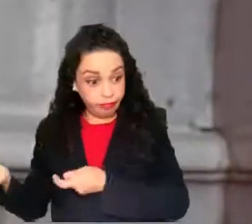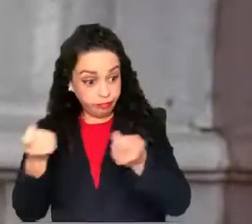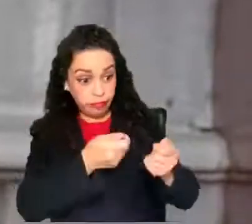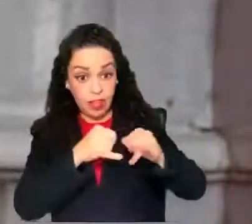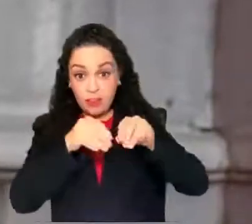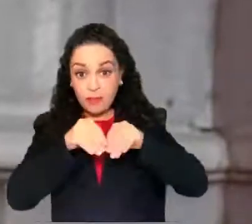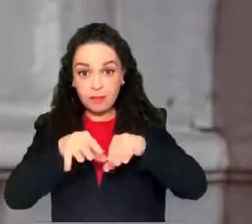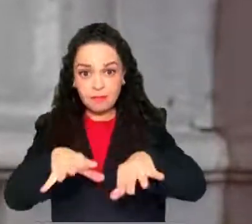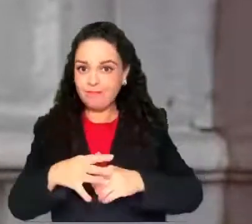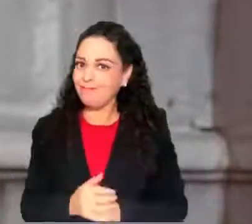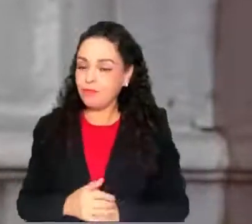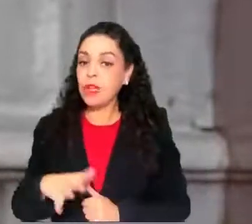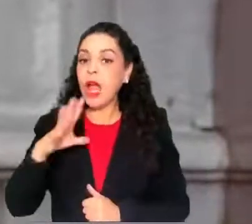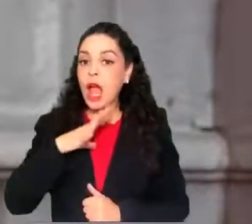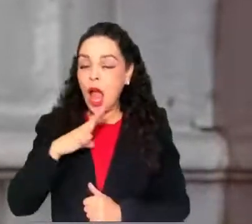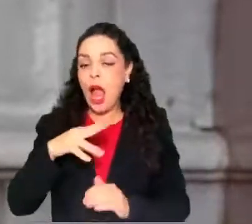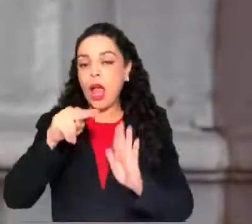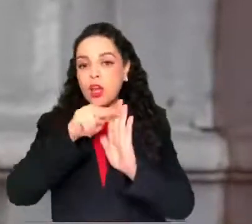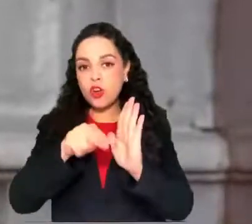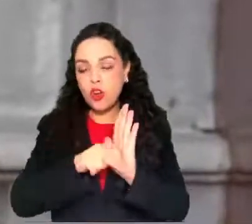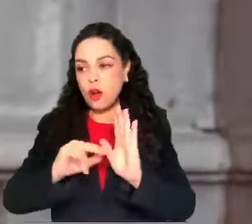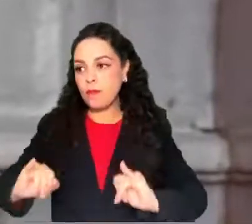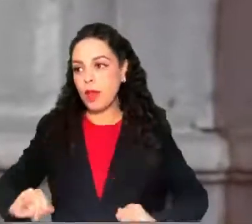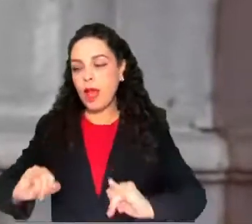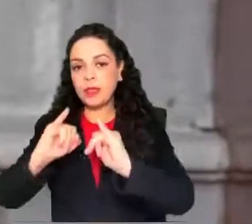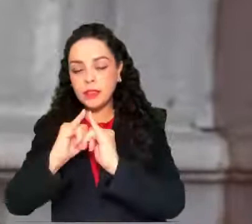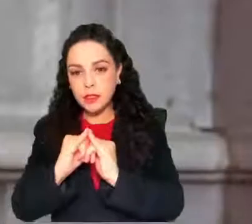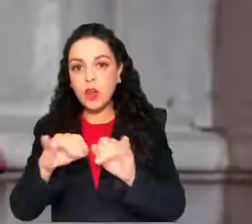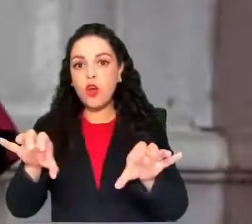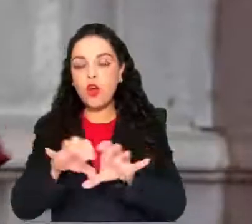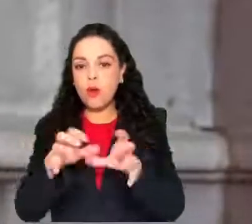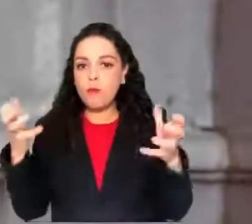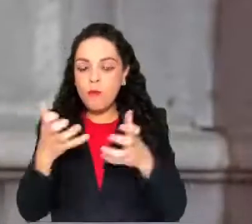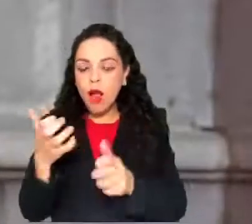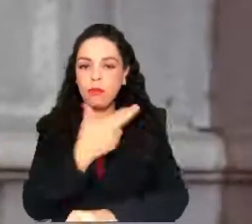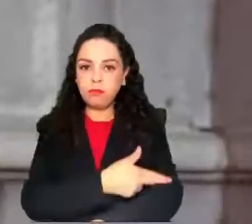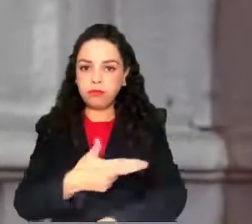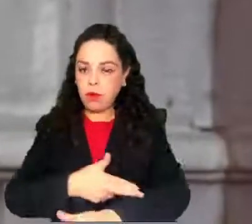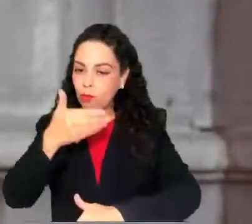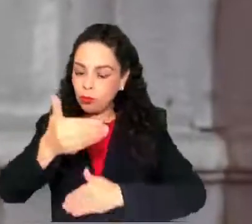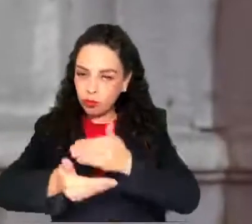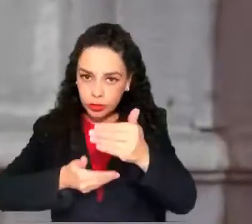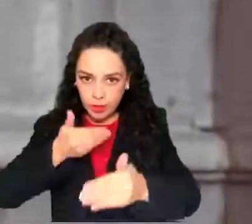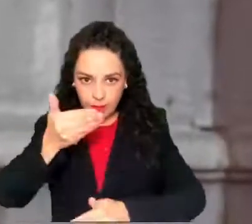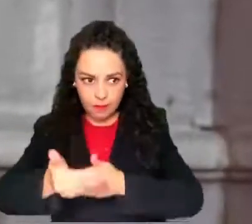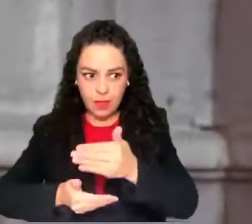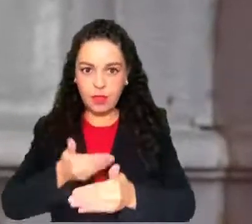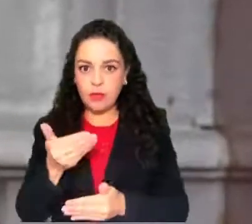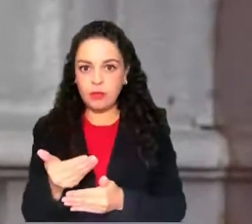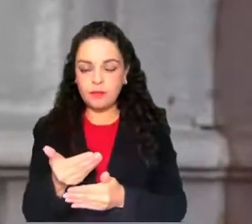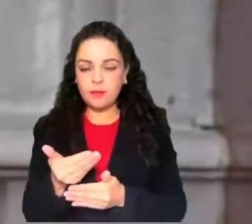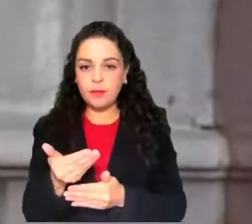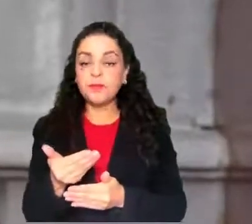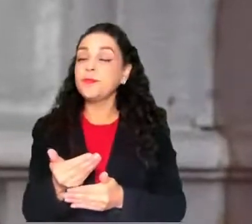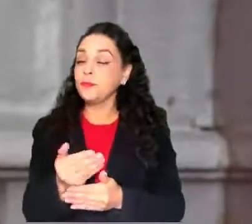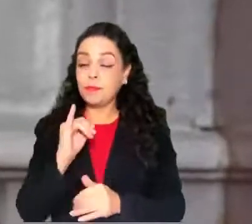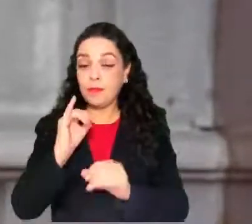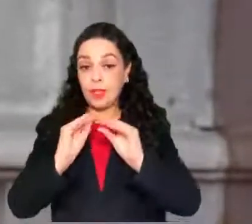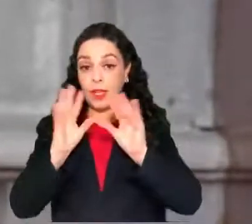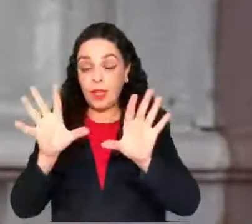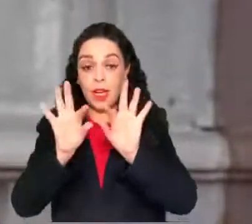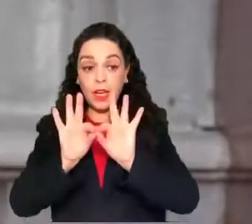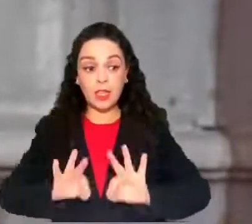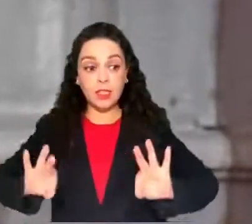instituciones y procedimientos en efecto es indispensable identificar que en